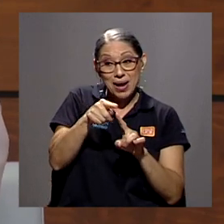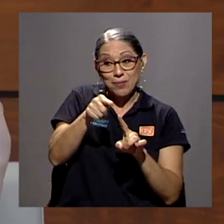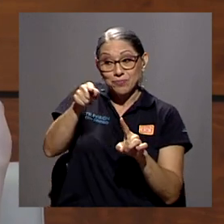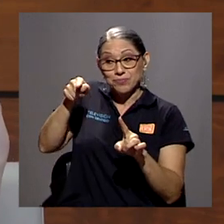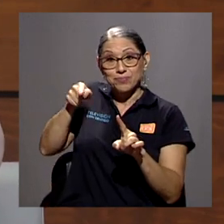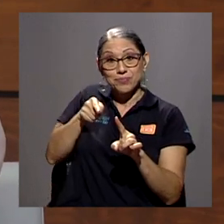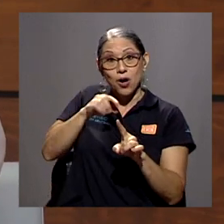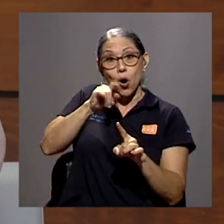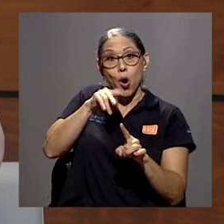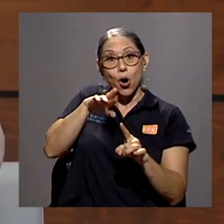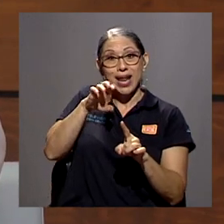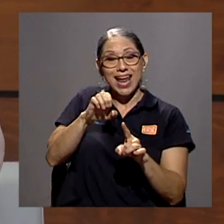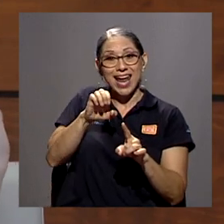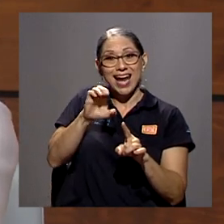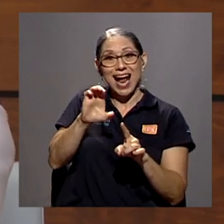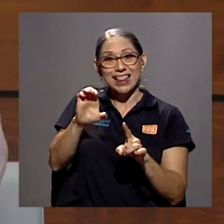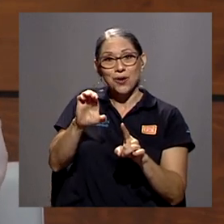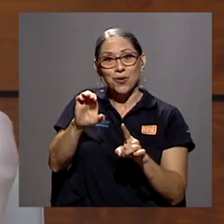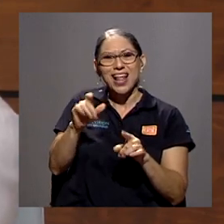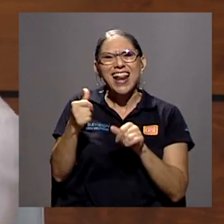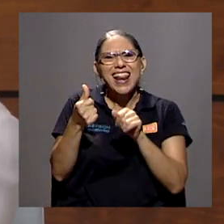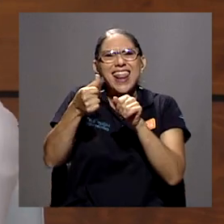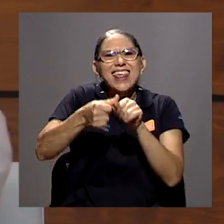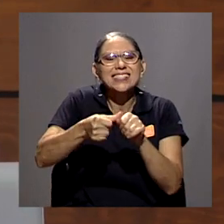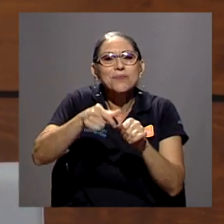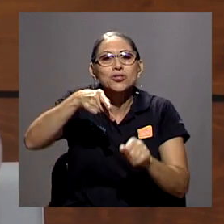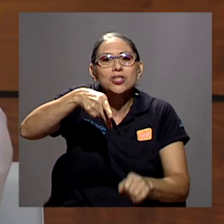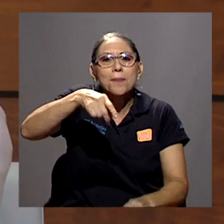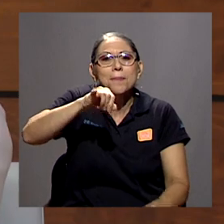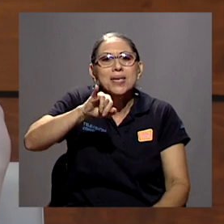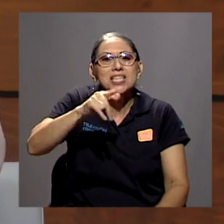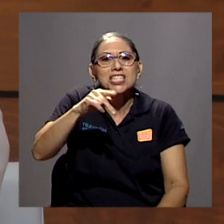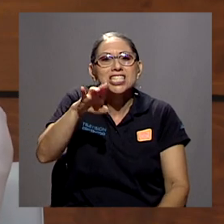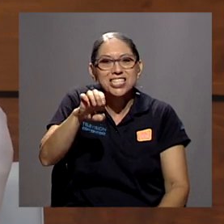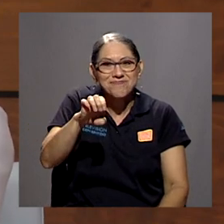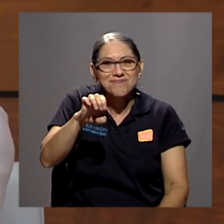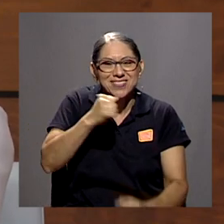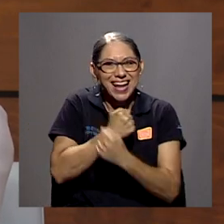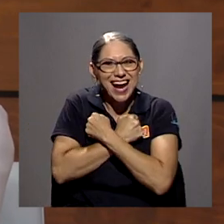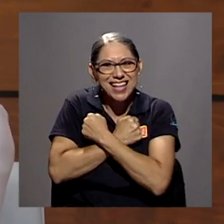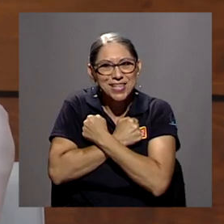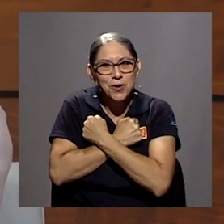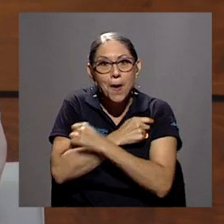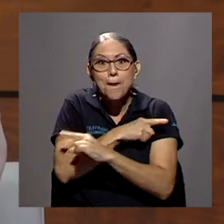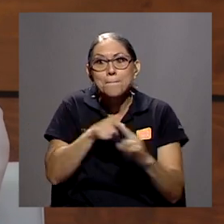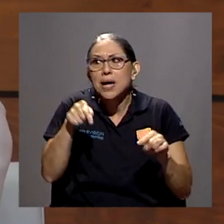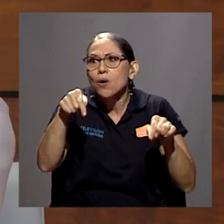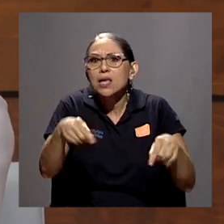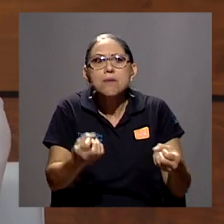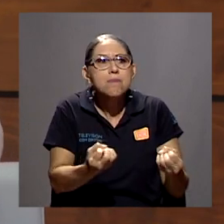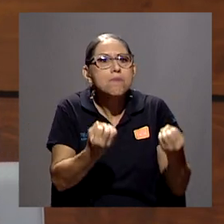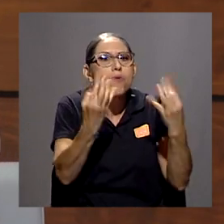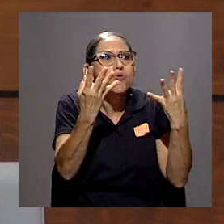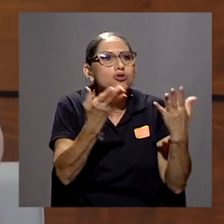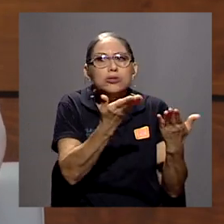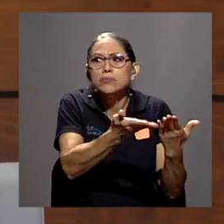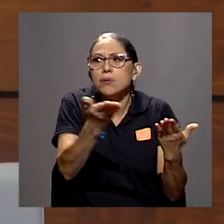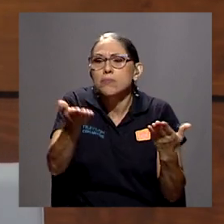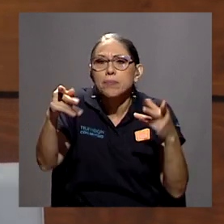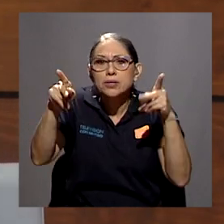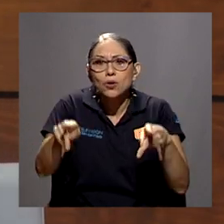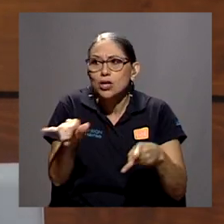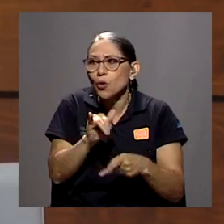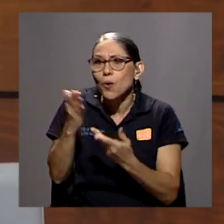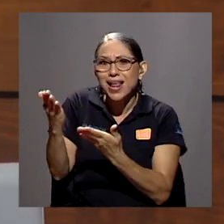jorge calderón decimos pizzi aquí de cariño pero aquí hay muchos rostros como pichi que hacen posible que la orquesta